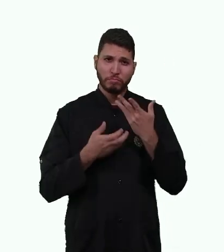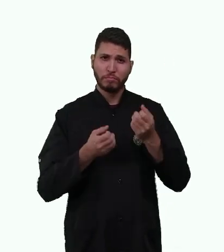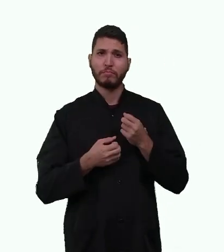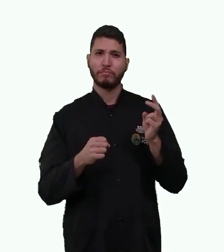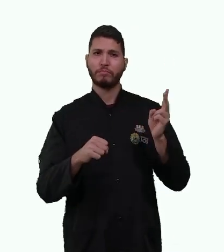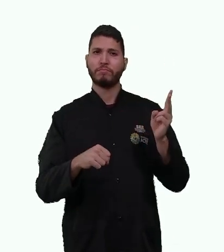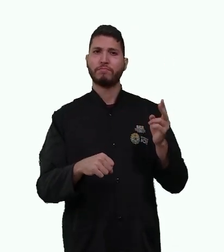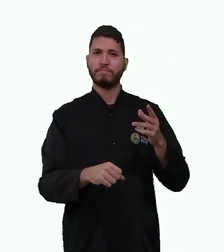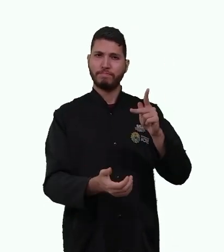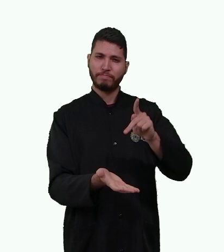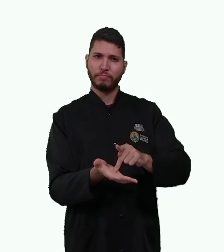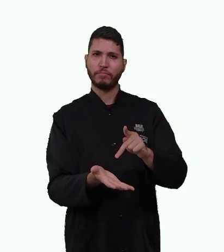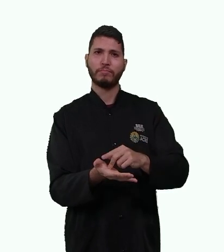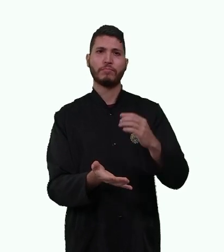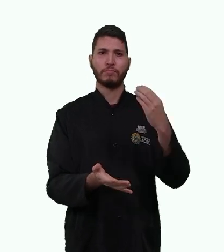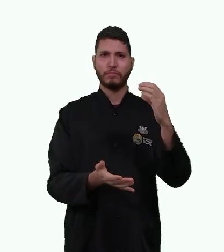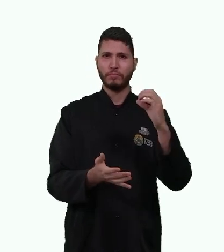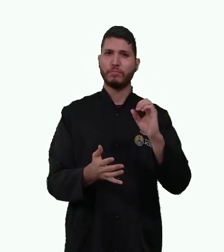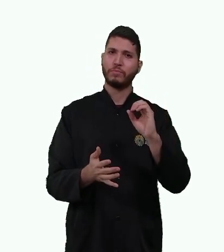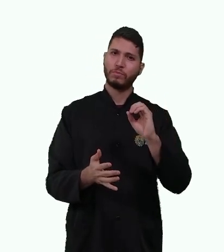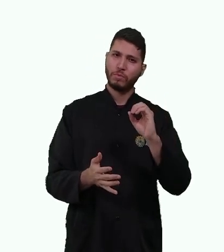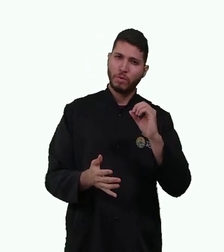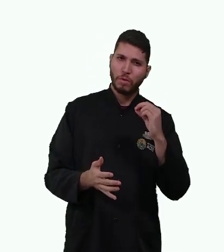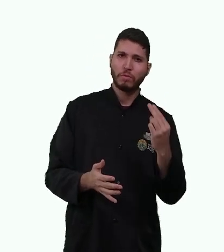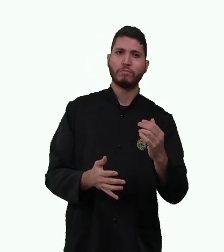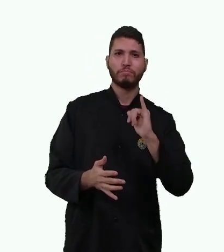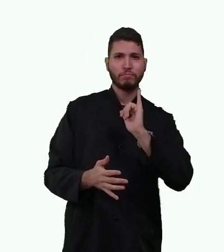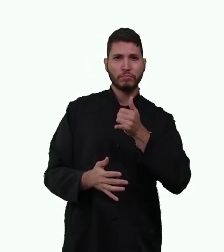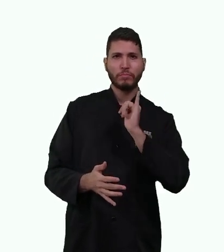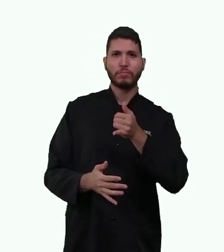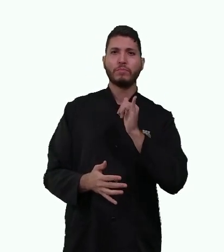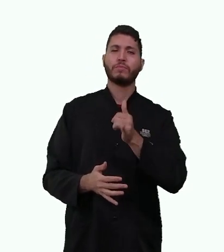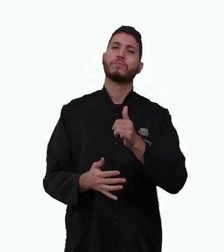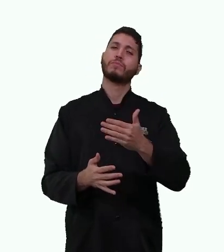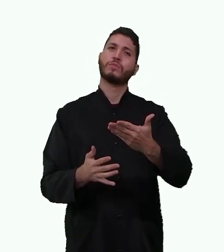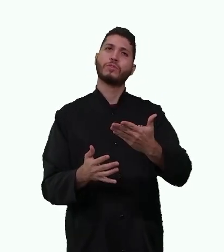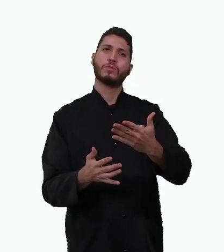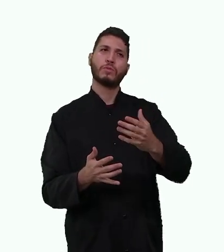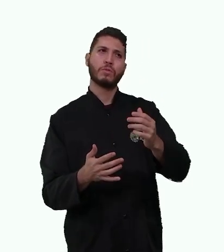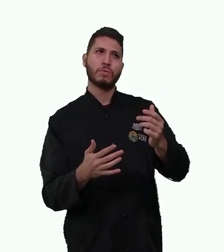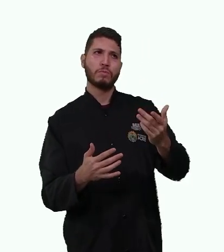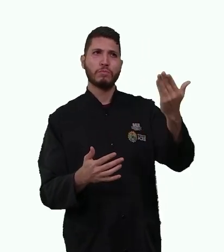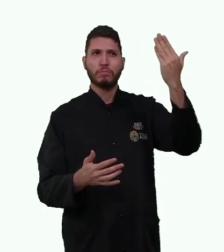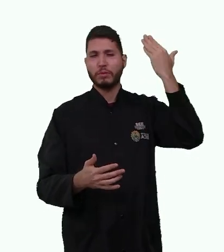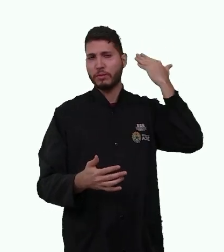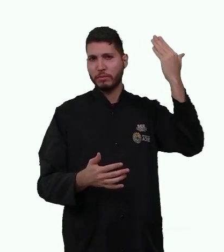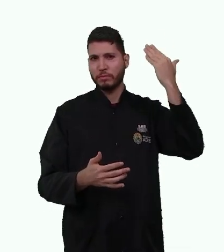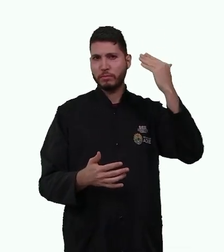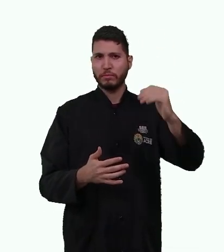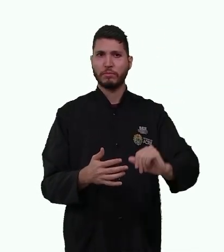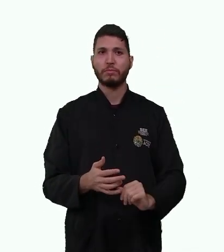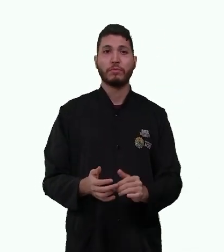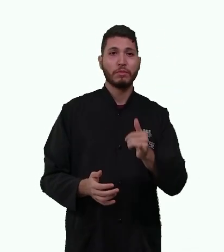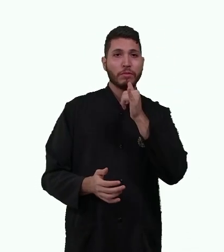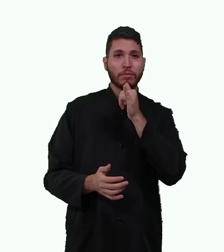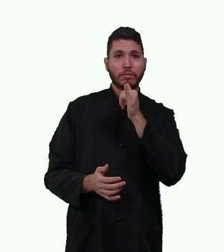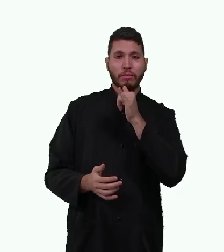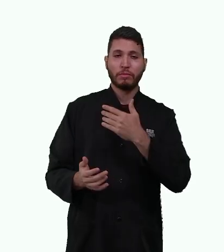eventos passados. Exemplo. Es moreno, aqui nós temos a conjugação do verbo